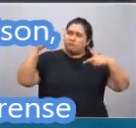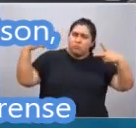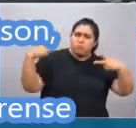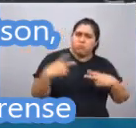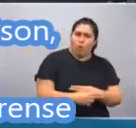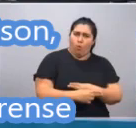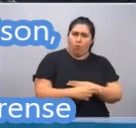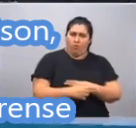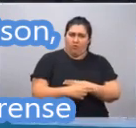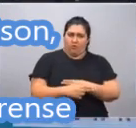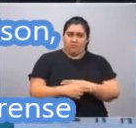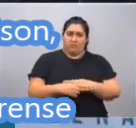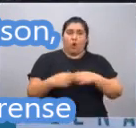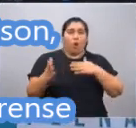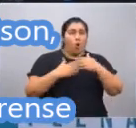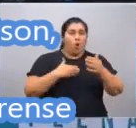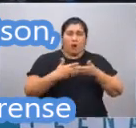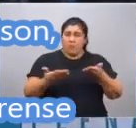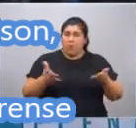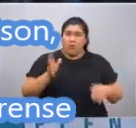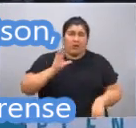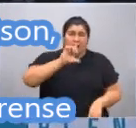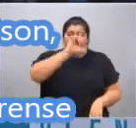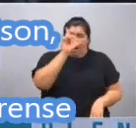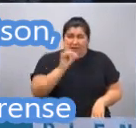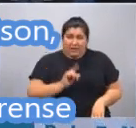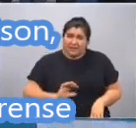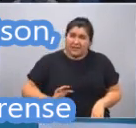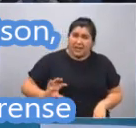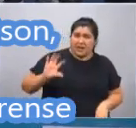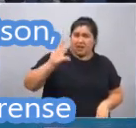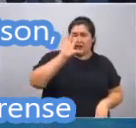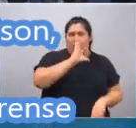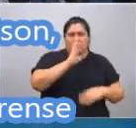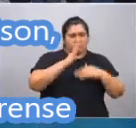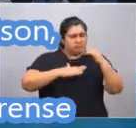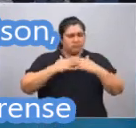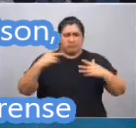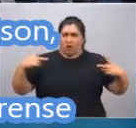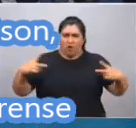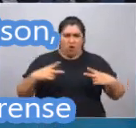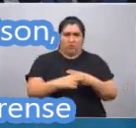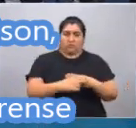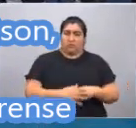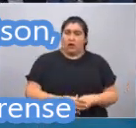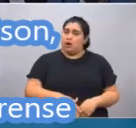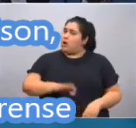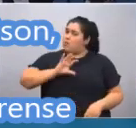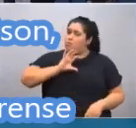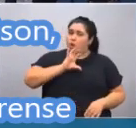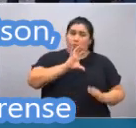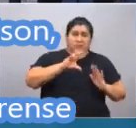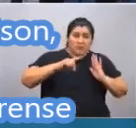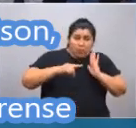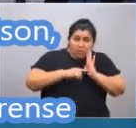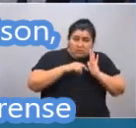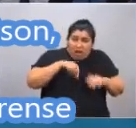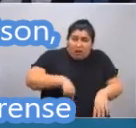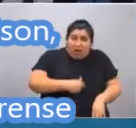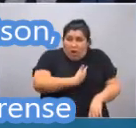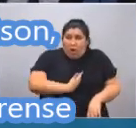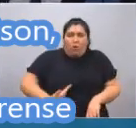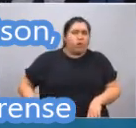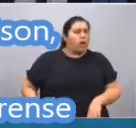obra pública en toda la República Argentina. El gobierno de la provincia de Buenos Aires